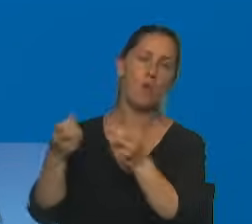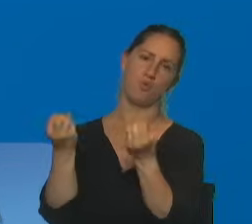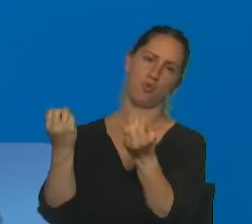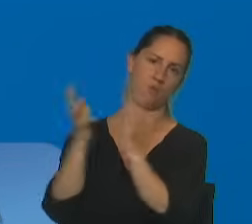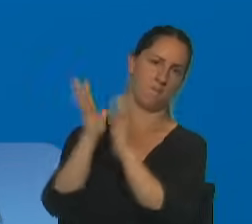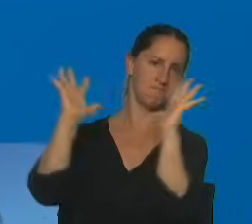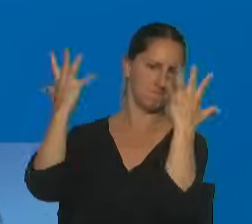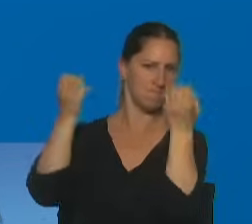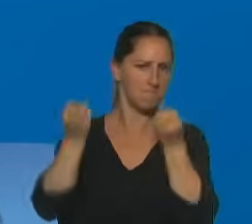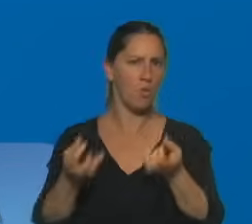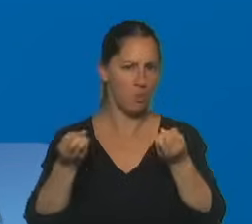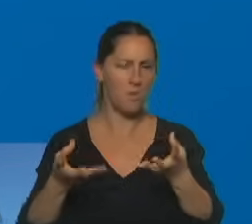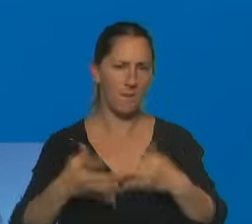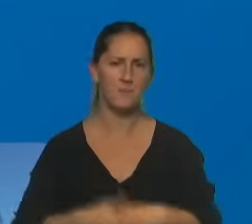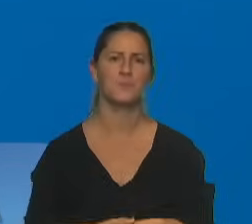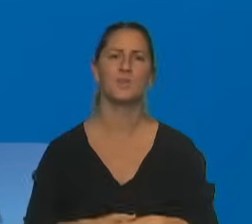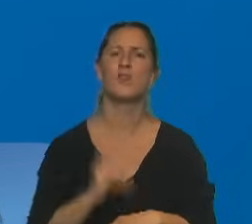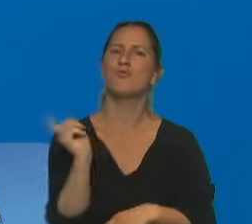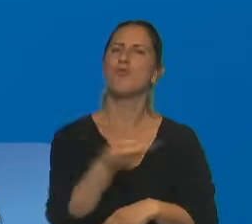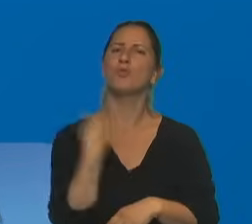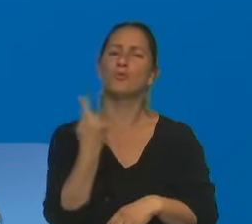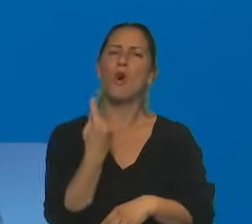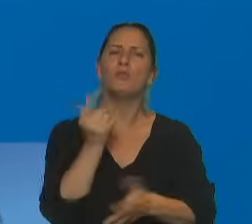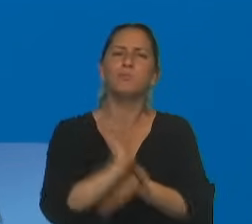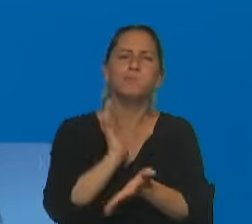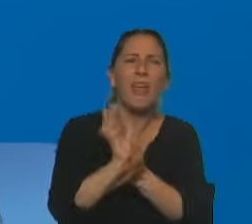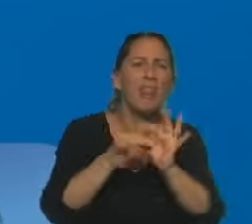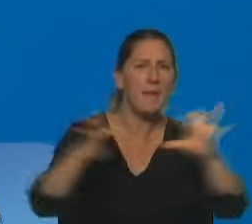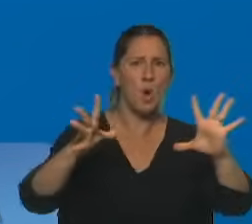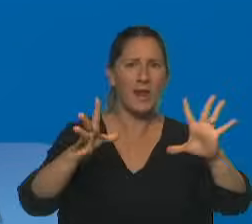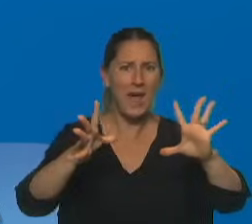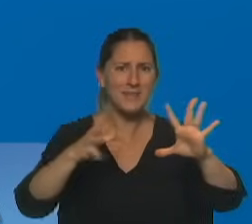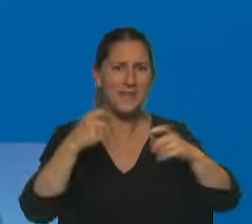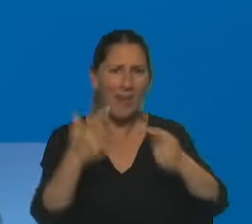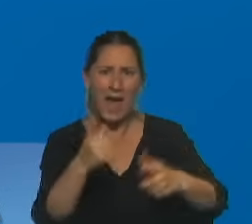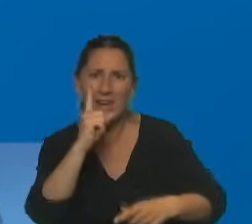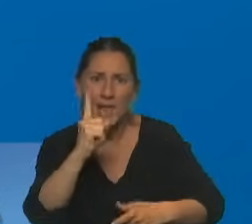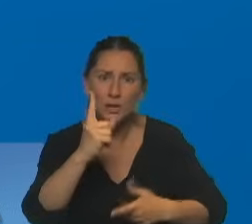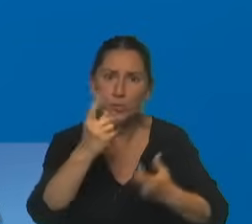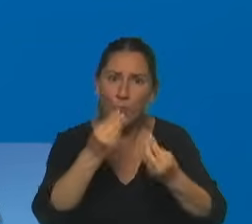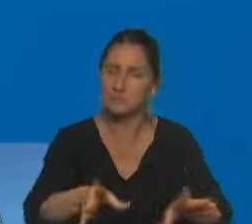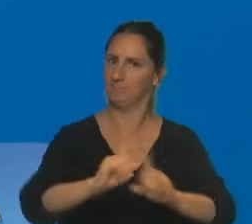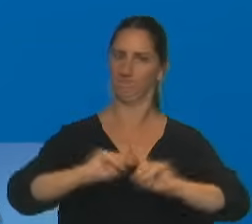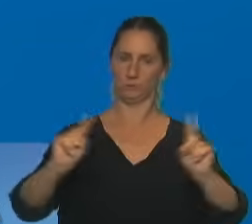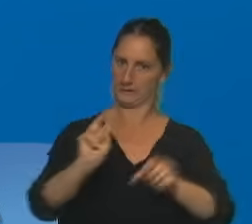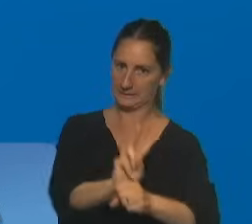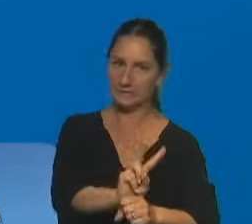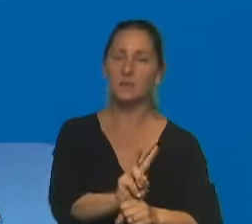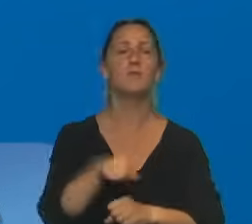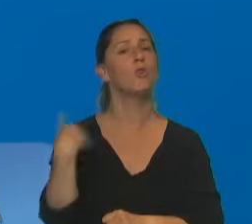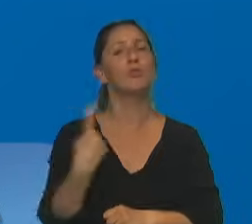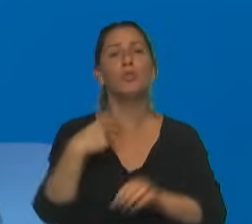porque no podemos poner en juego la democracia. Así que tenemos que esperar